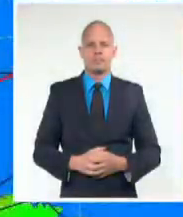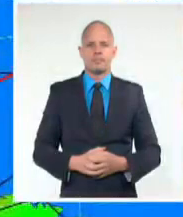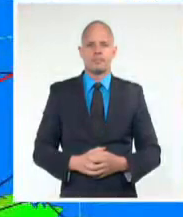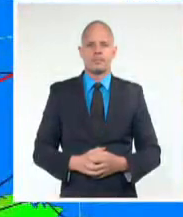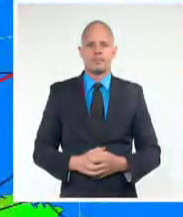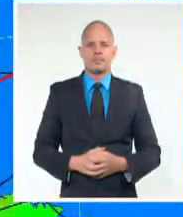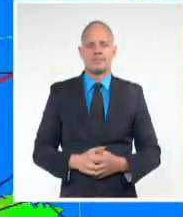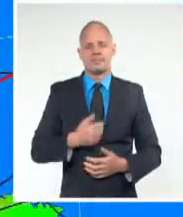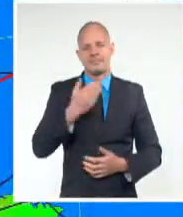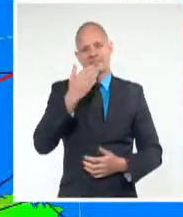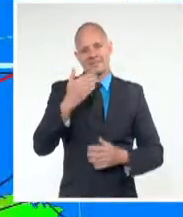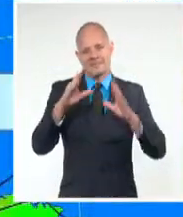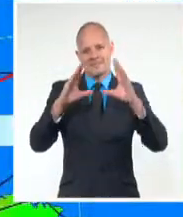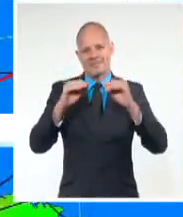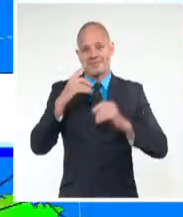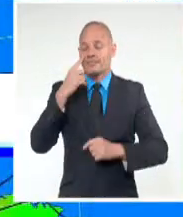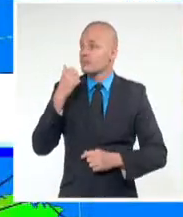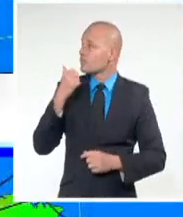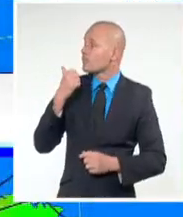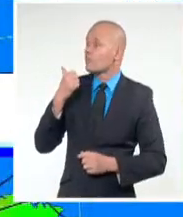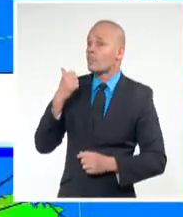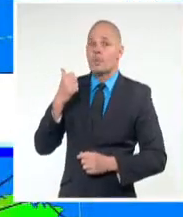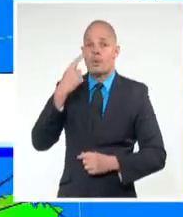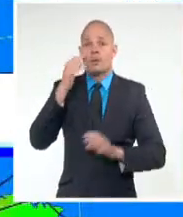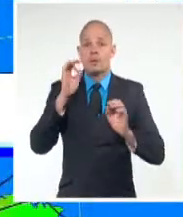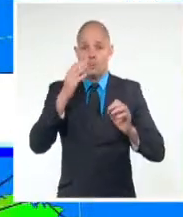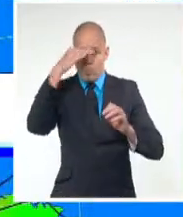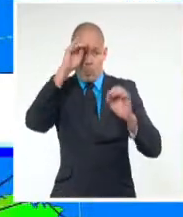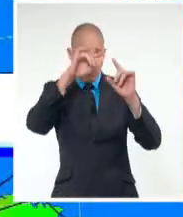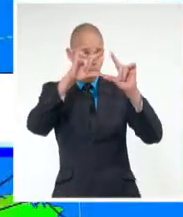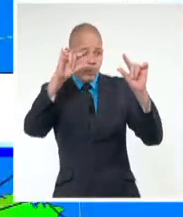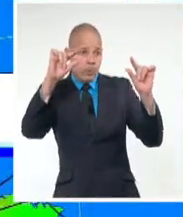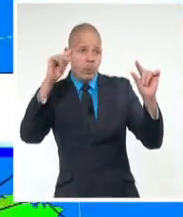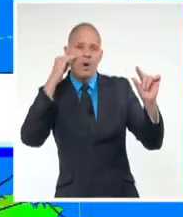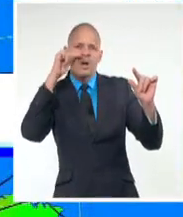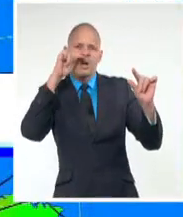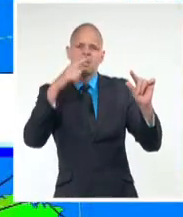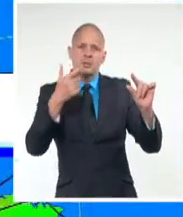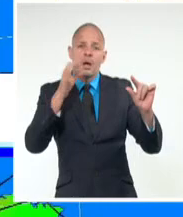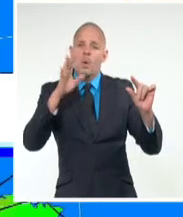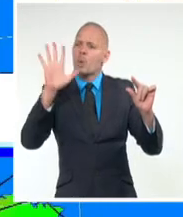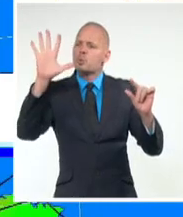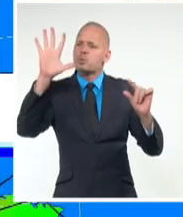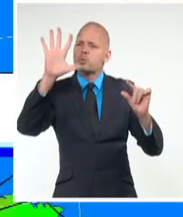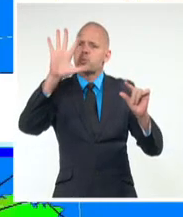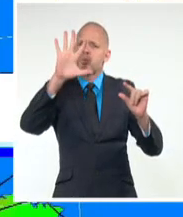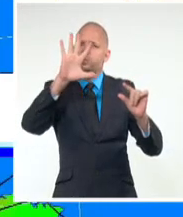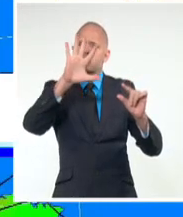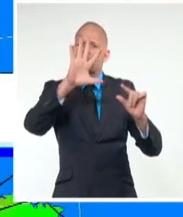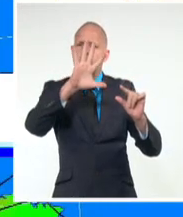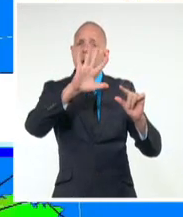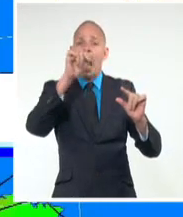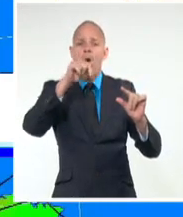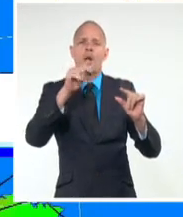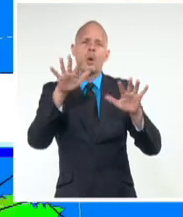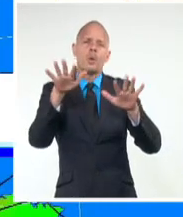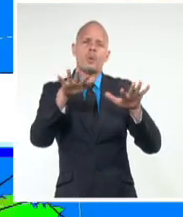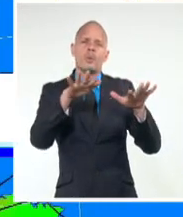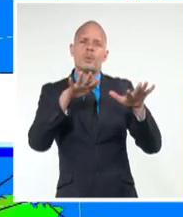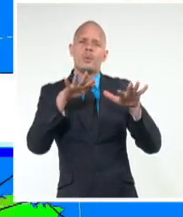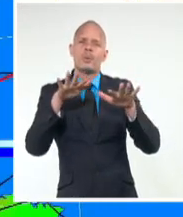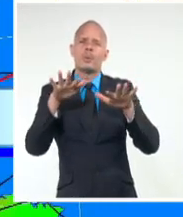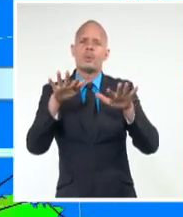Buenas noches. Observen que Cuba se mantiene bajo la influencia de las altas presiones continentales migratorias con un régimen de vientos del